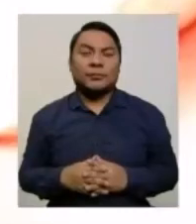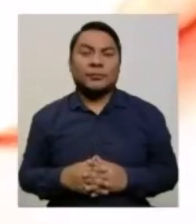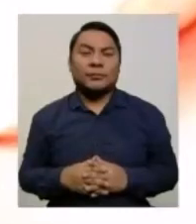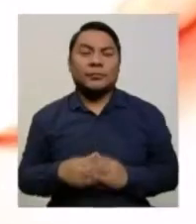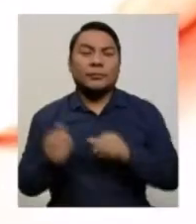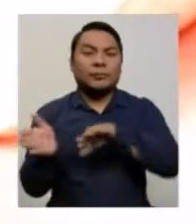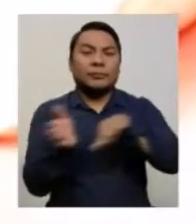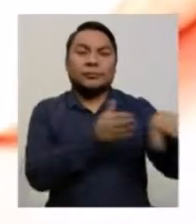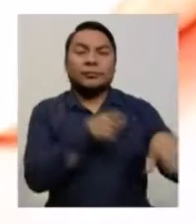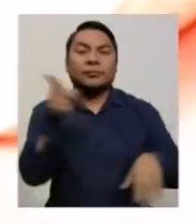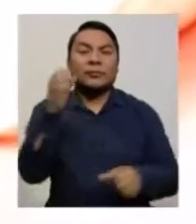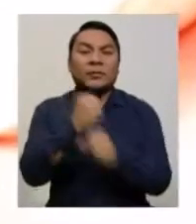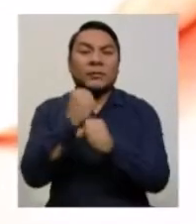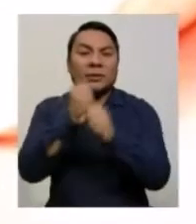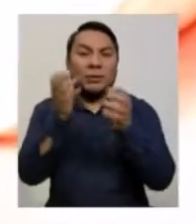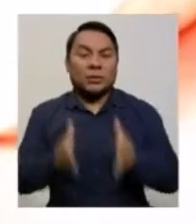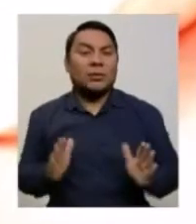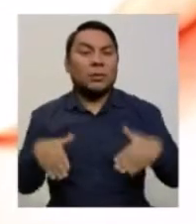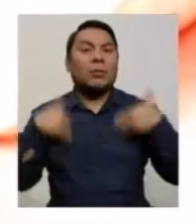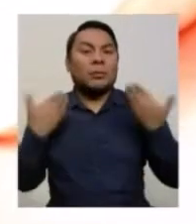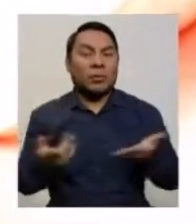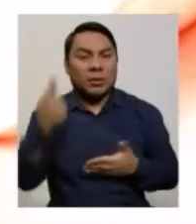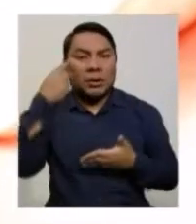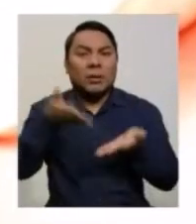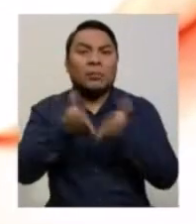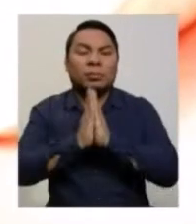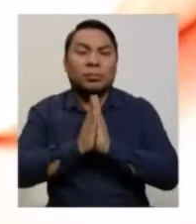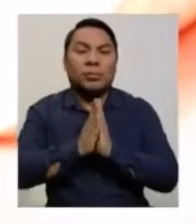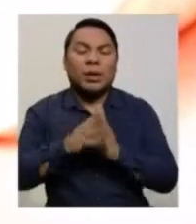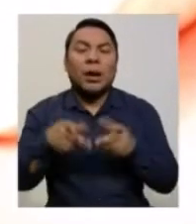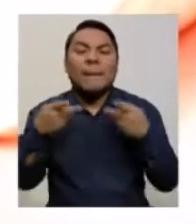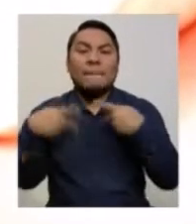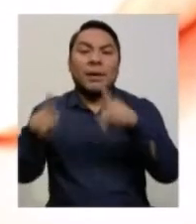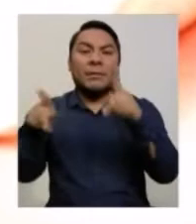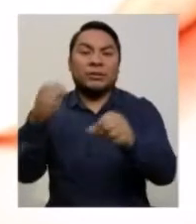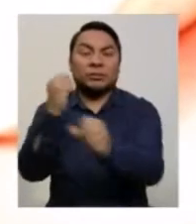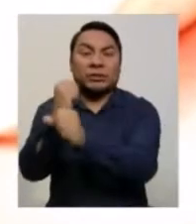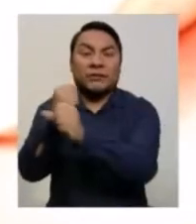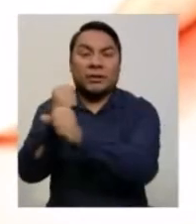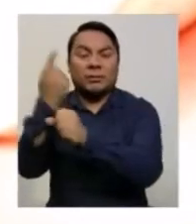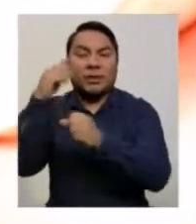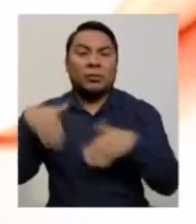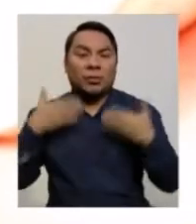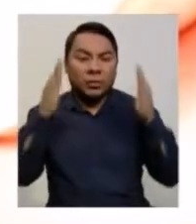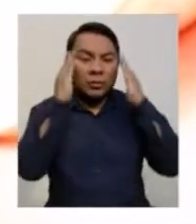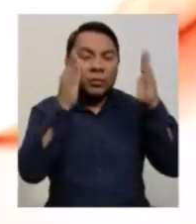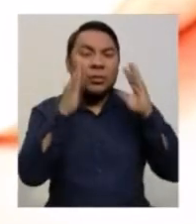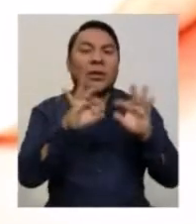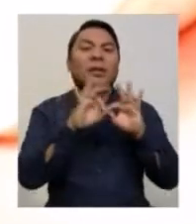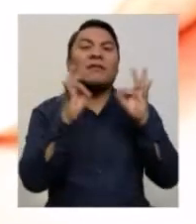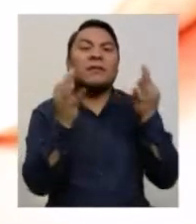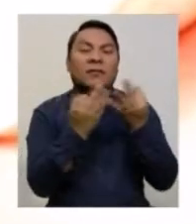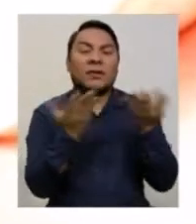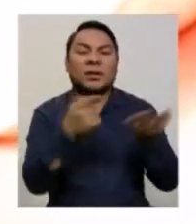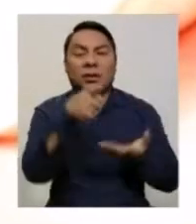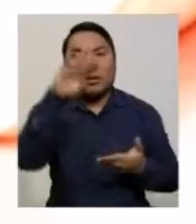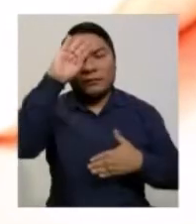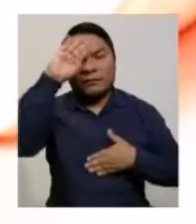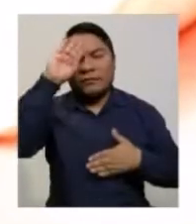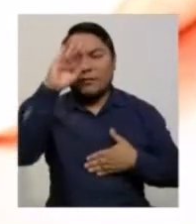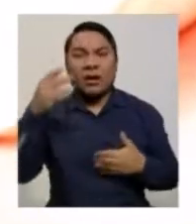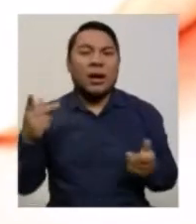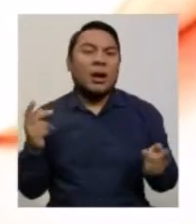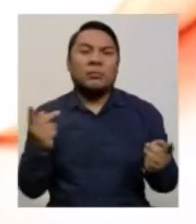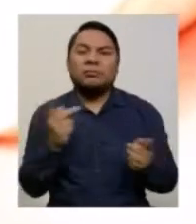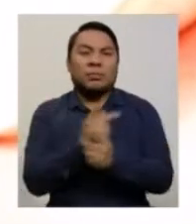Vamos a cambiar de tema. Los trabajadores podrán solicitar licencia en su centro de labores para atender a sus familiares directos que se encuentren graves o con